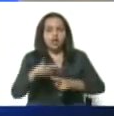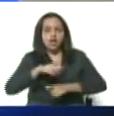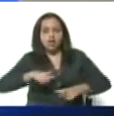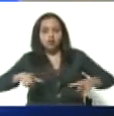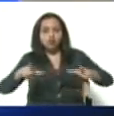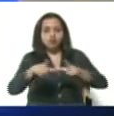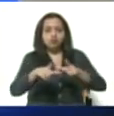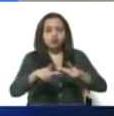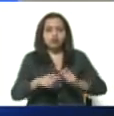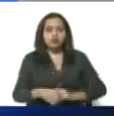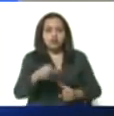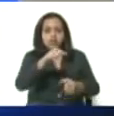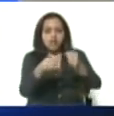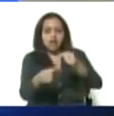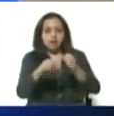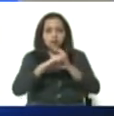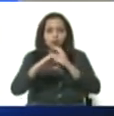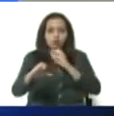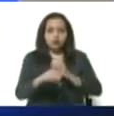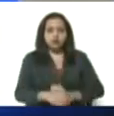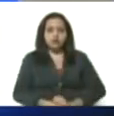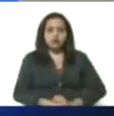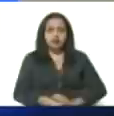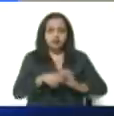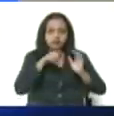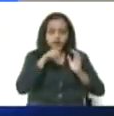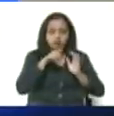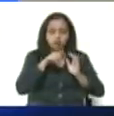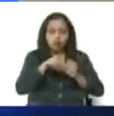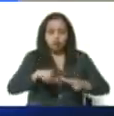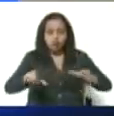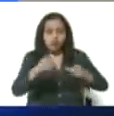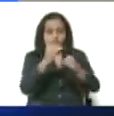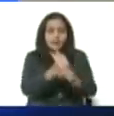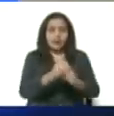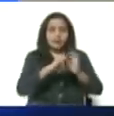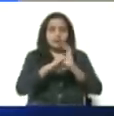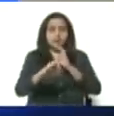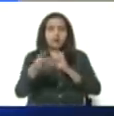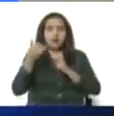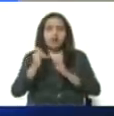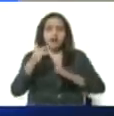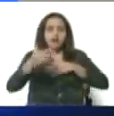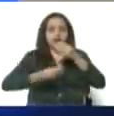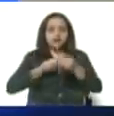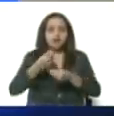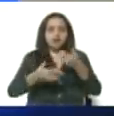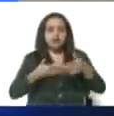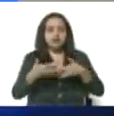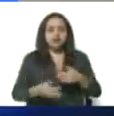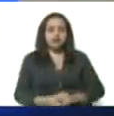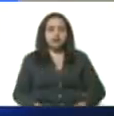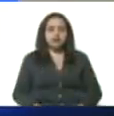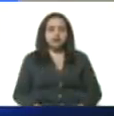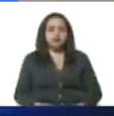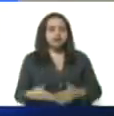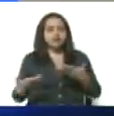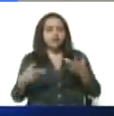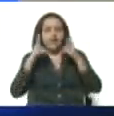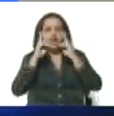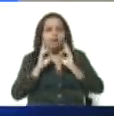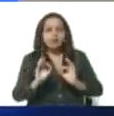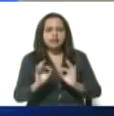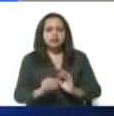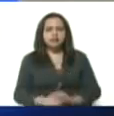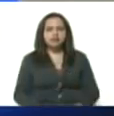de transporte, a las estaciones de transporte, y allí estamos haciendo jornadas justamente de